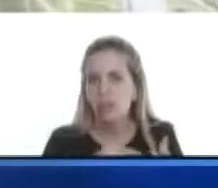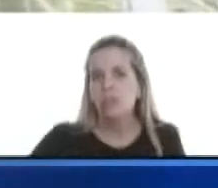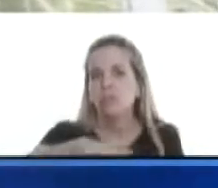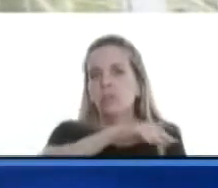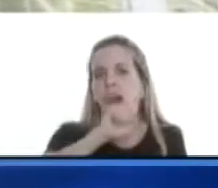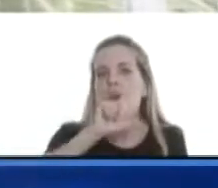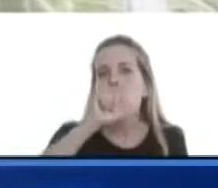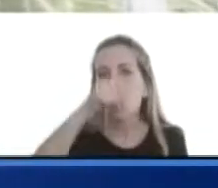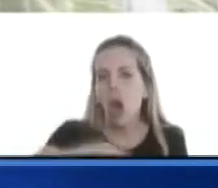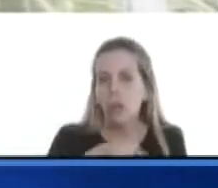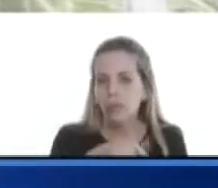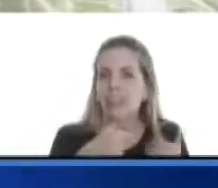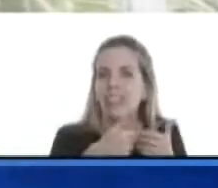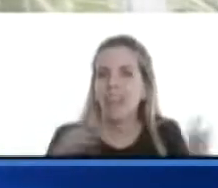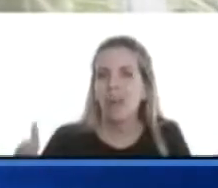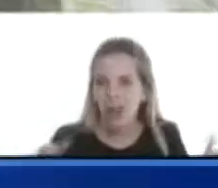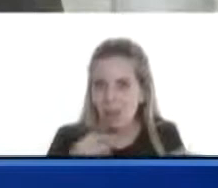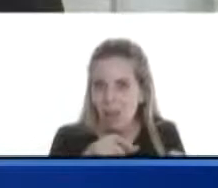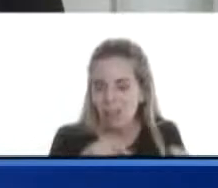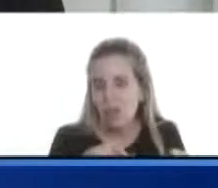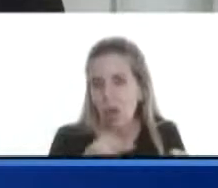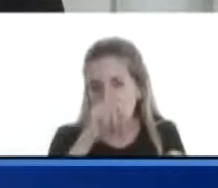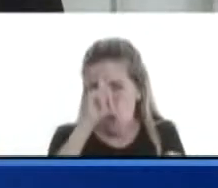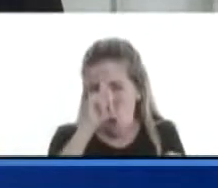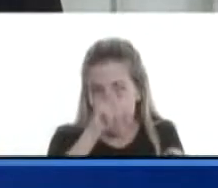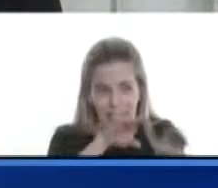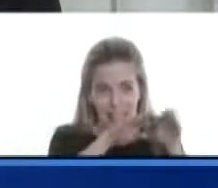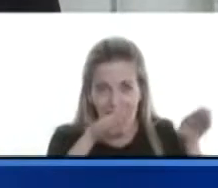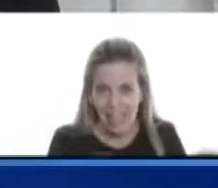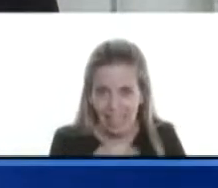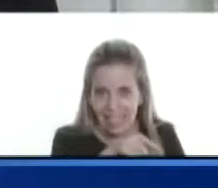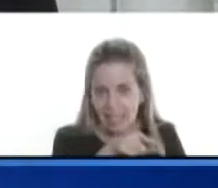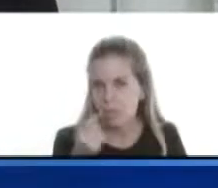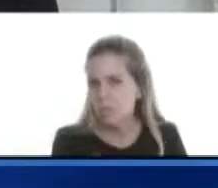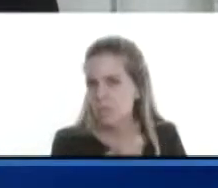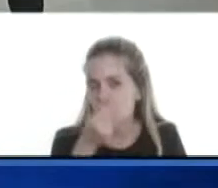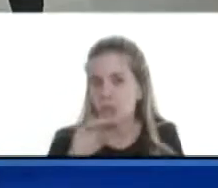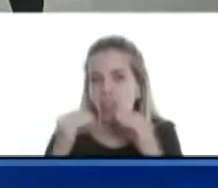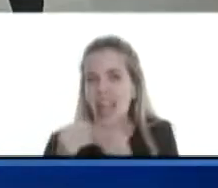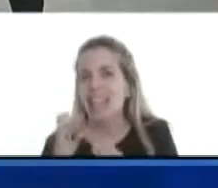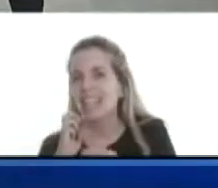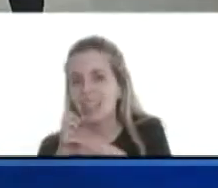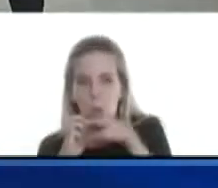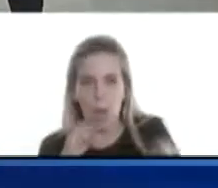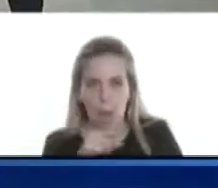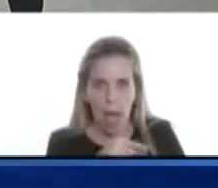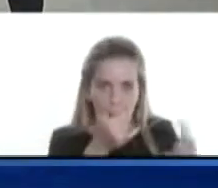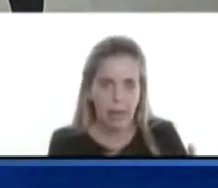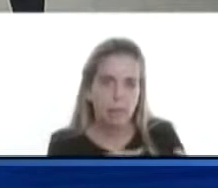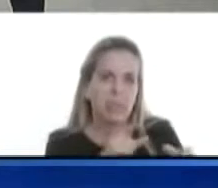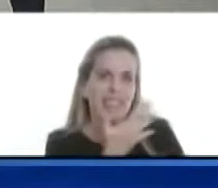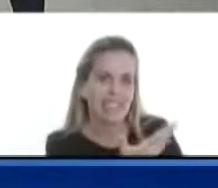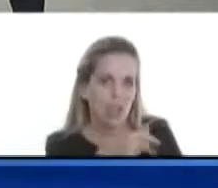estar inaugurando uno de estos 19 centros de atención médica que son tan necesarios y que